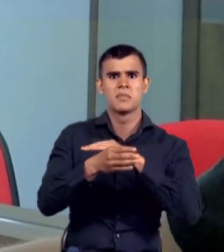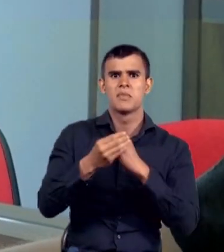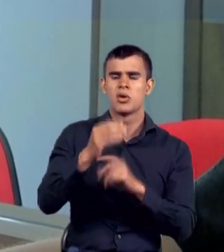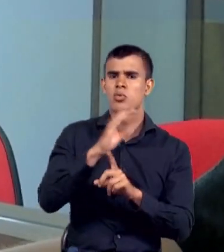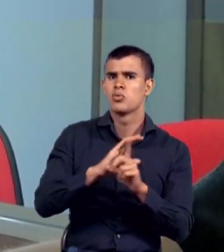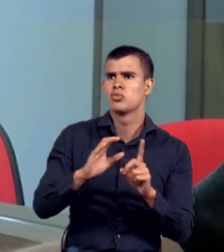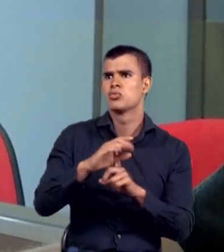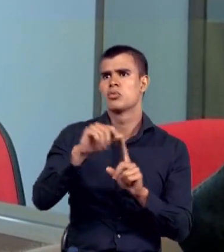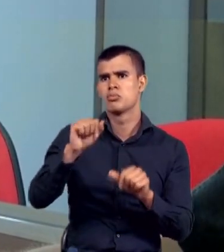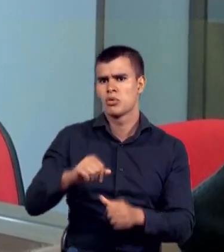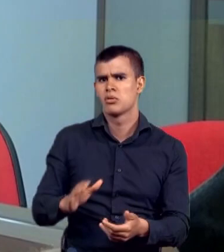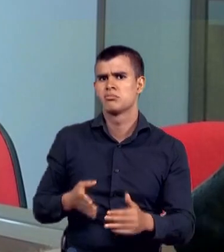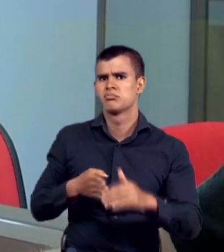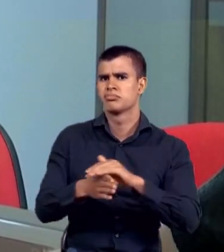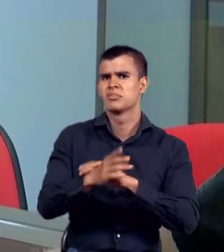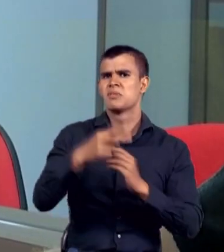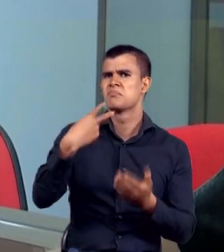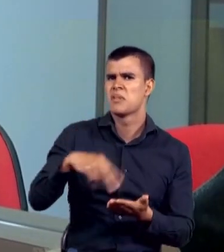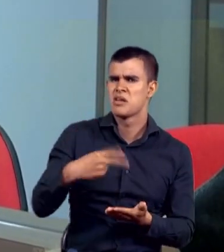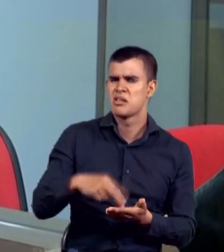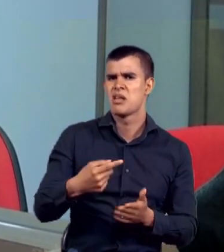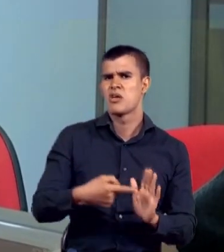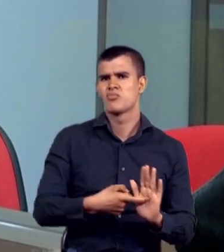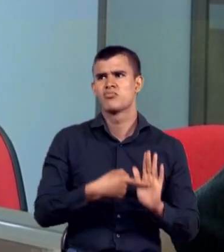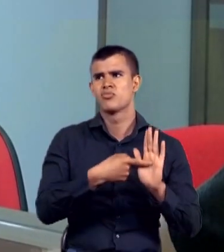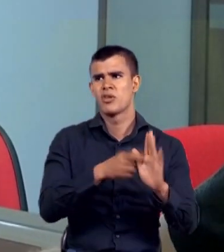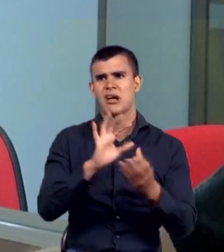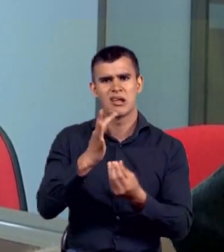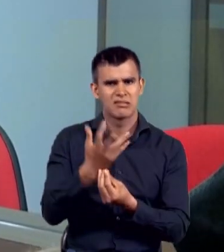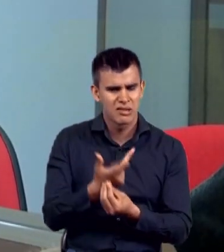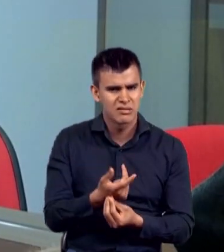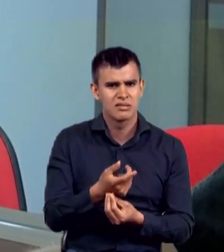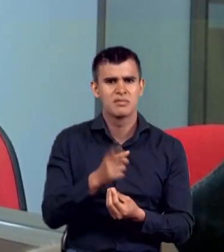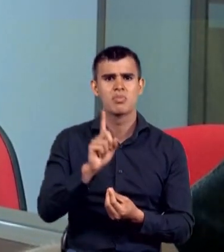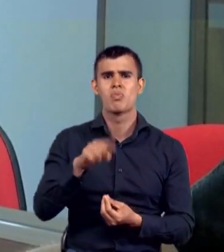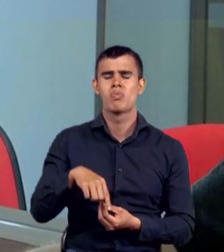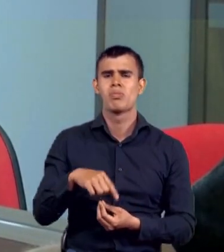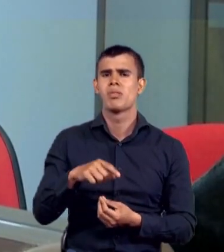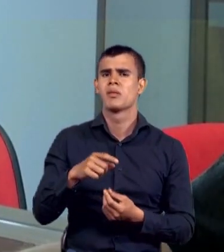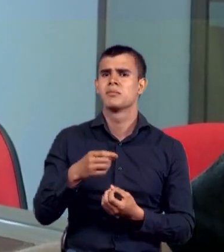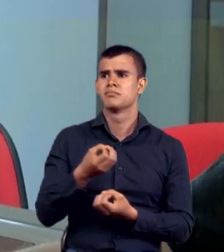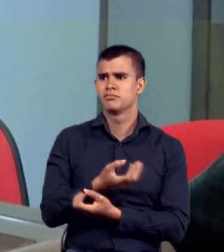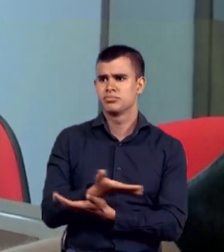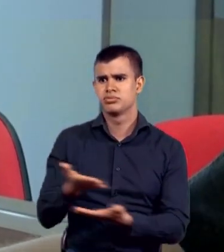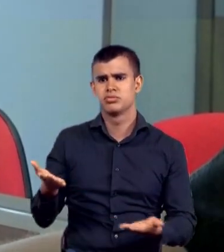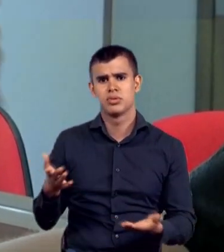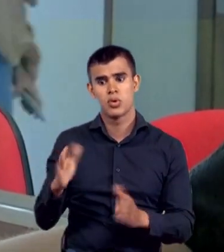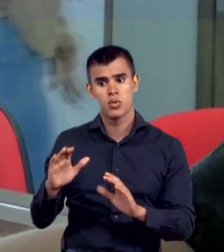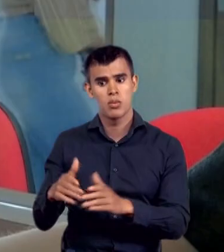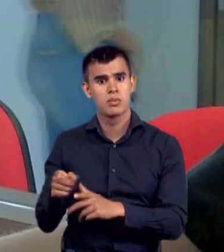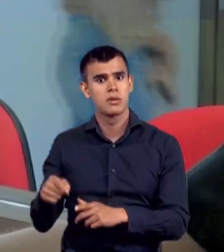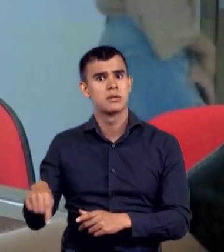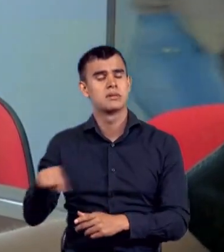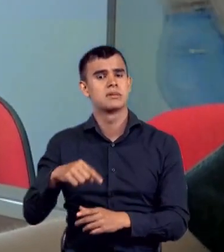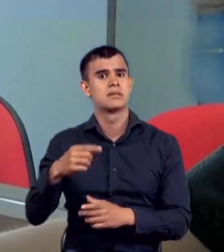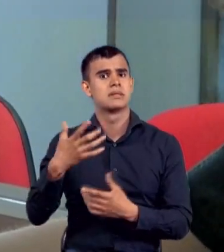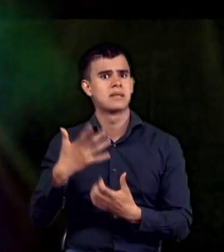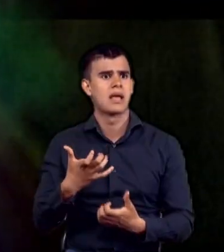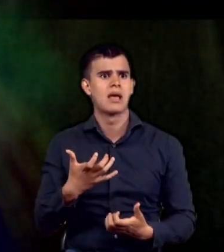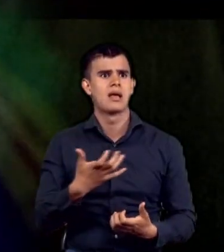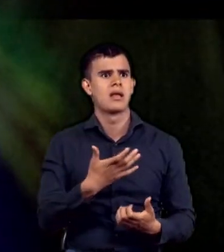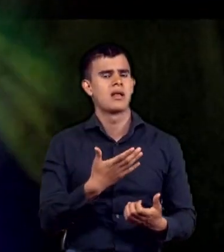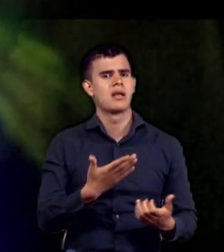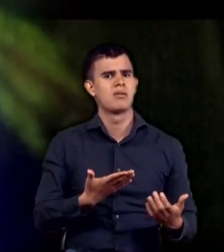mucho a nosotros, la parte de cultura es excelente para poder realizar nuestros bailes, nuestros shows, también de alguna u otra